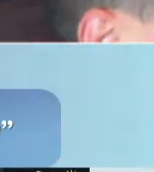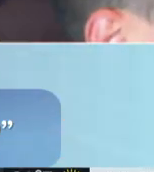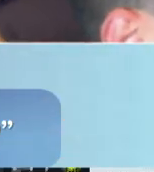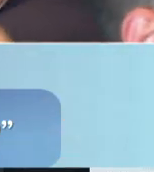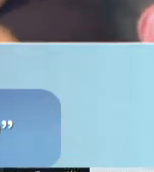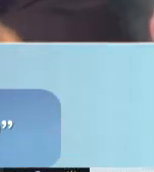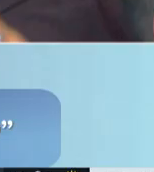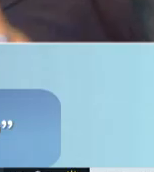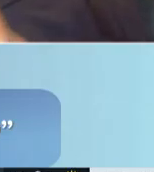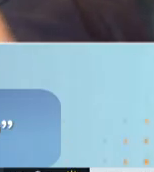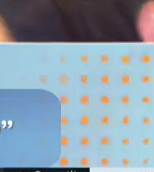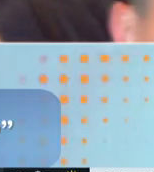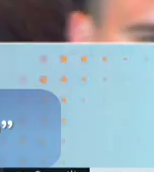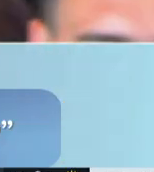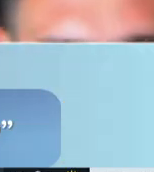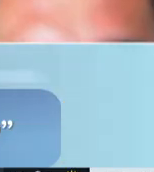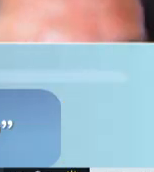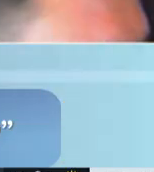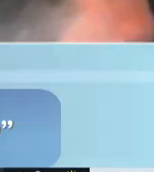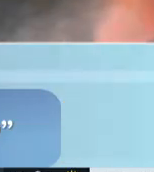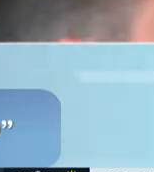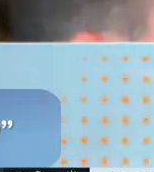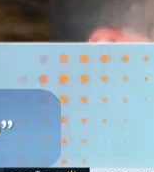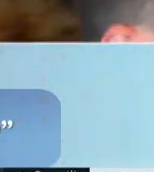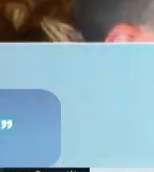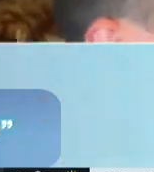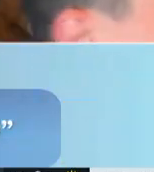campaña, que lo hice convencido